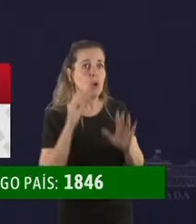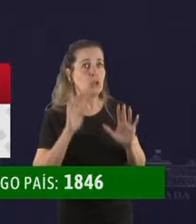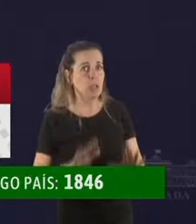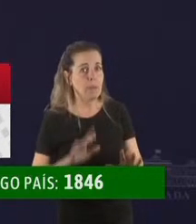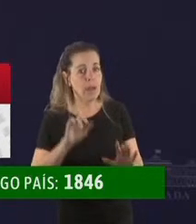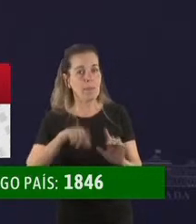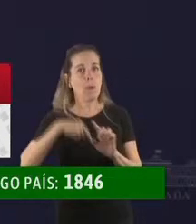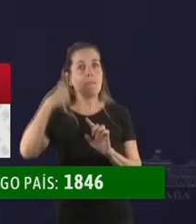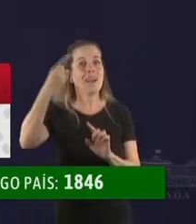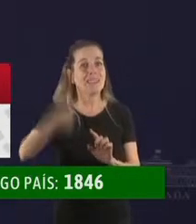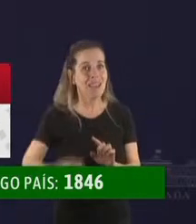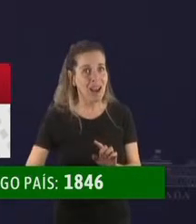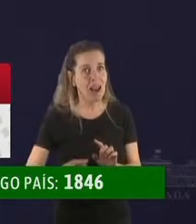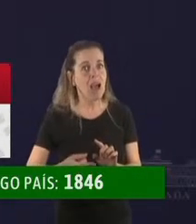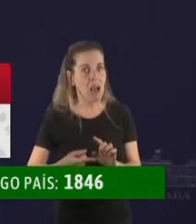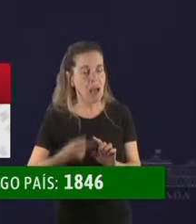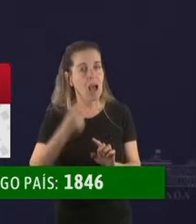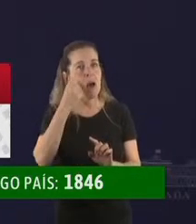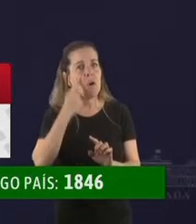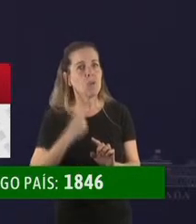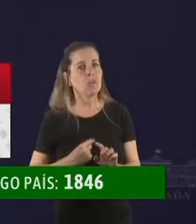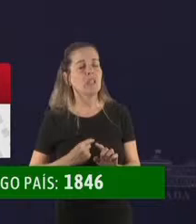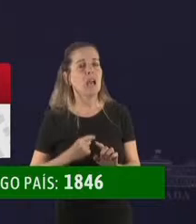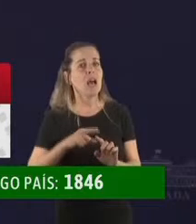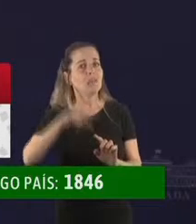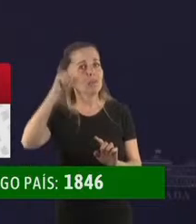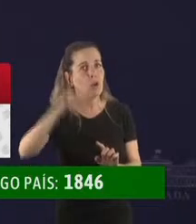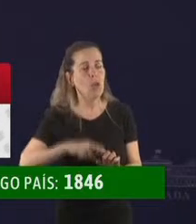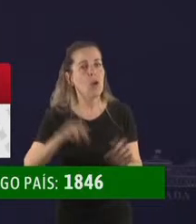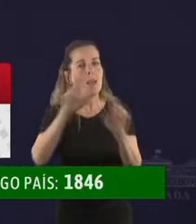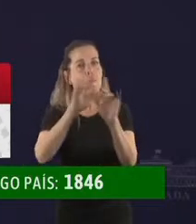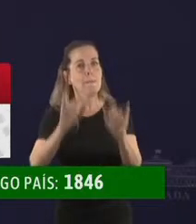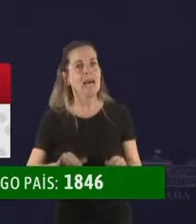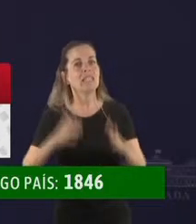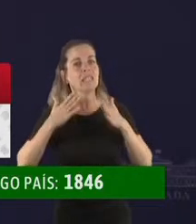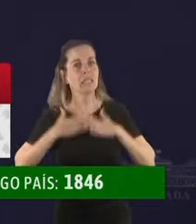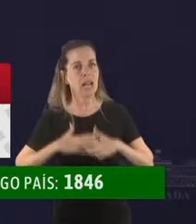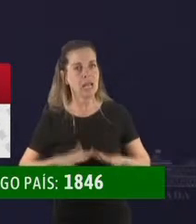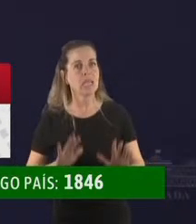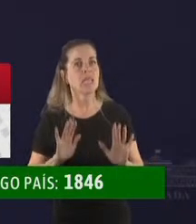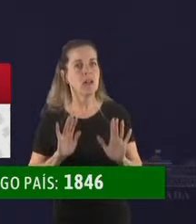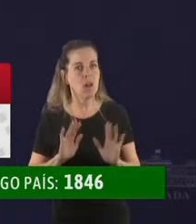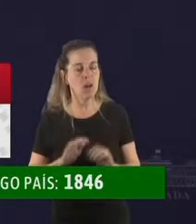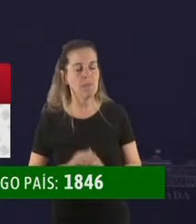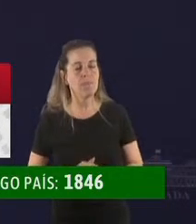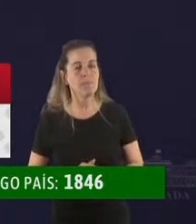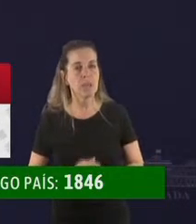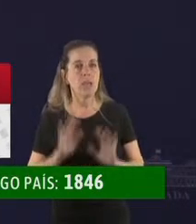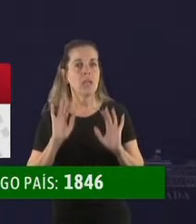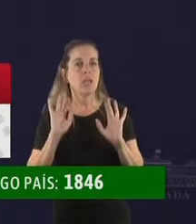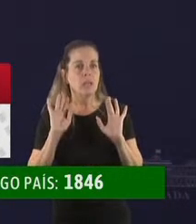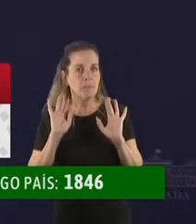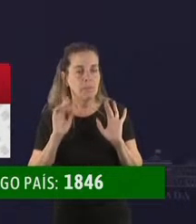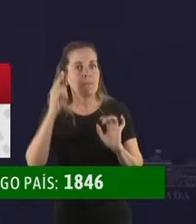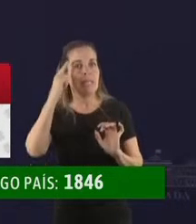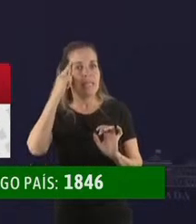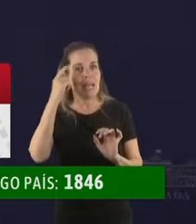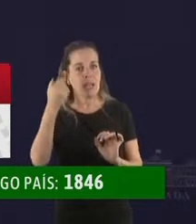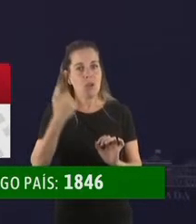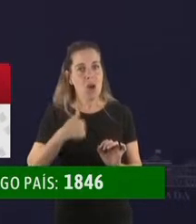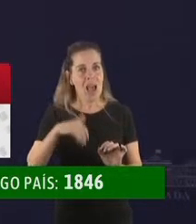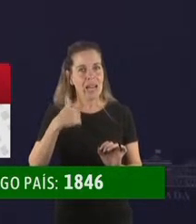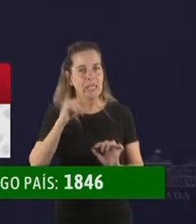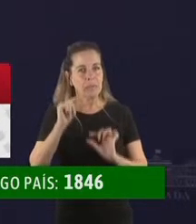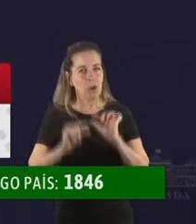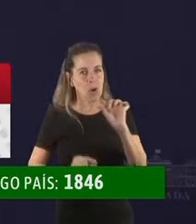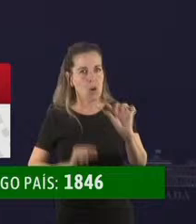tener una jornada en absoluta Paz entendiendo que la Argentina tiene que encaminarse